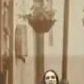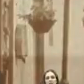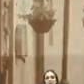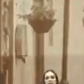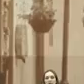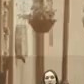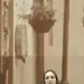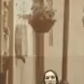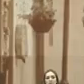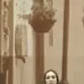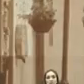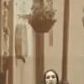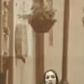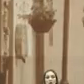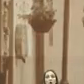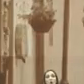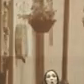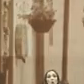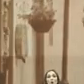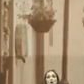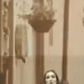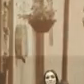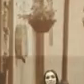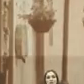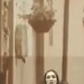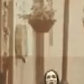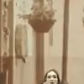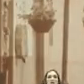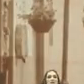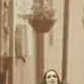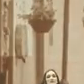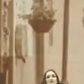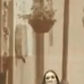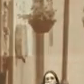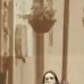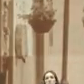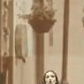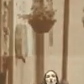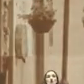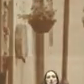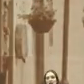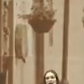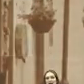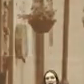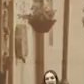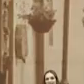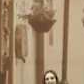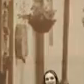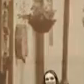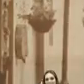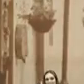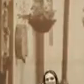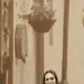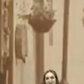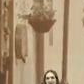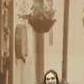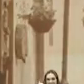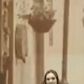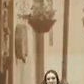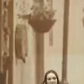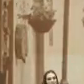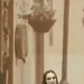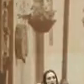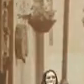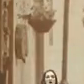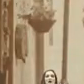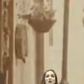personas fueron secuestradas en la ruta de los Libertadores entre Casanare y Boyacá. Las autoridades investigan si miembros de las disidencias de